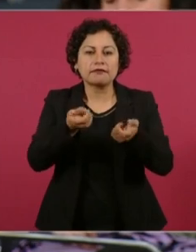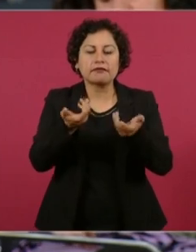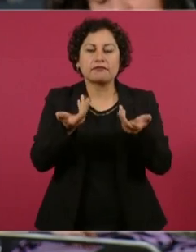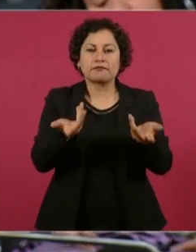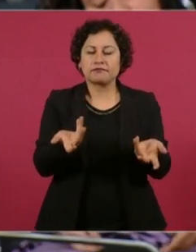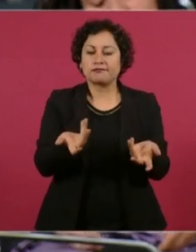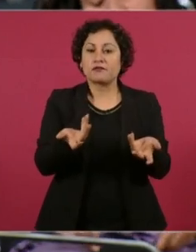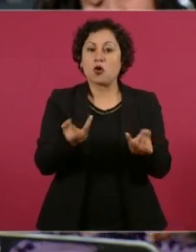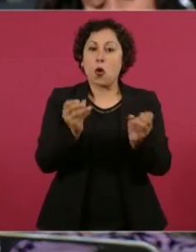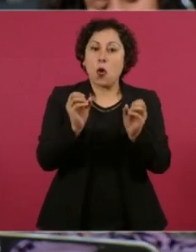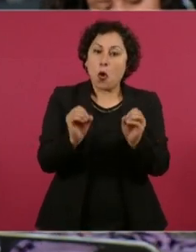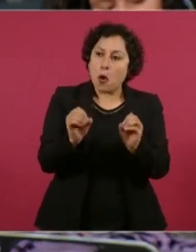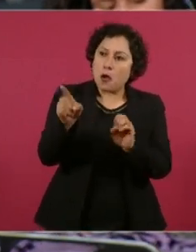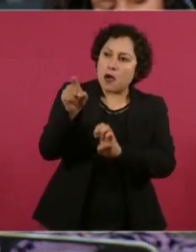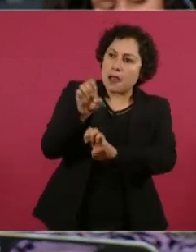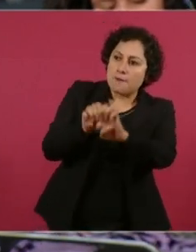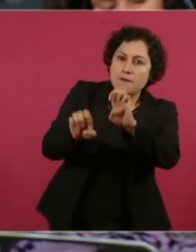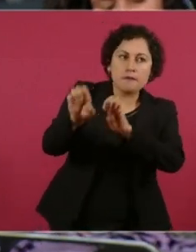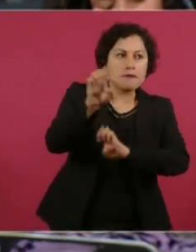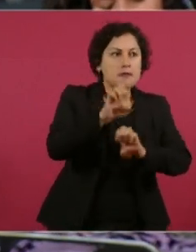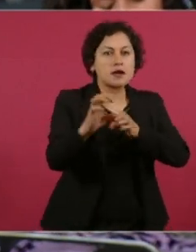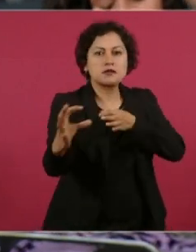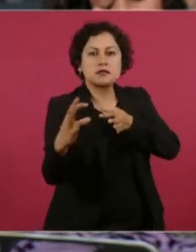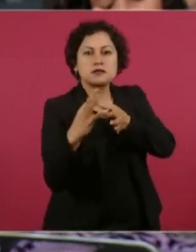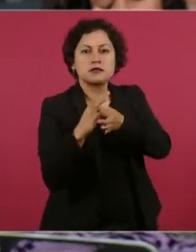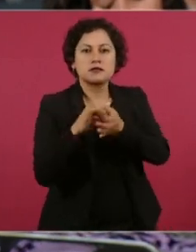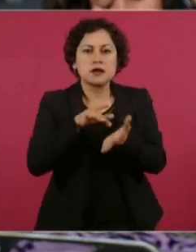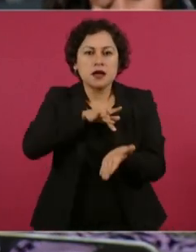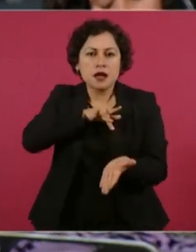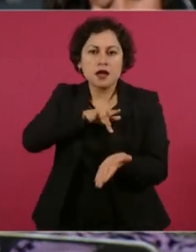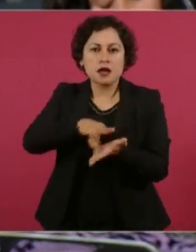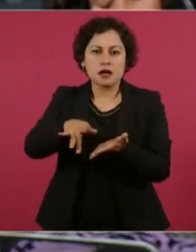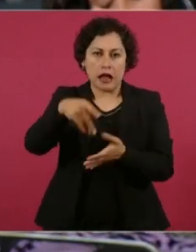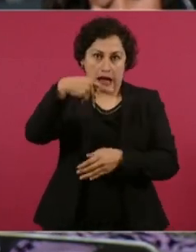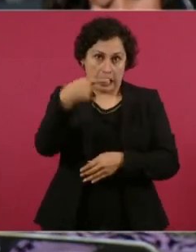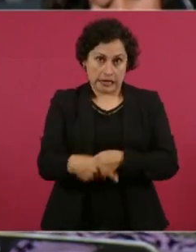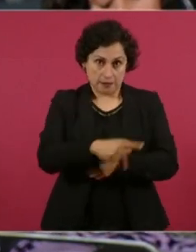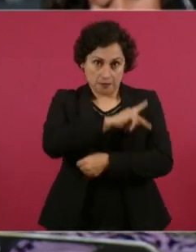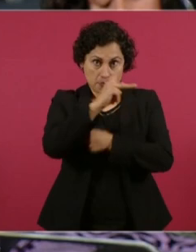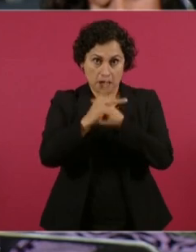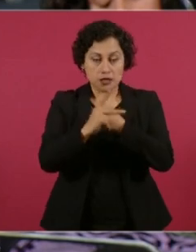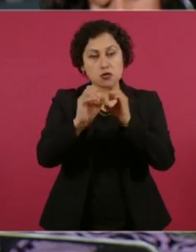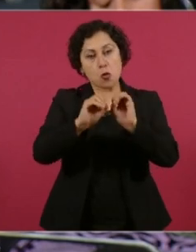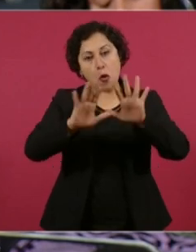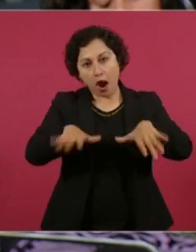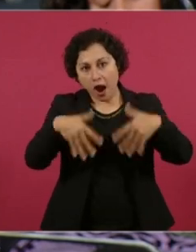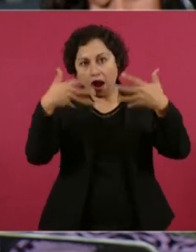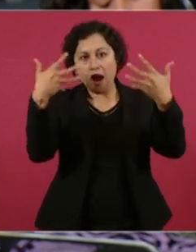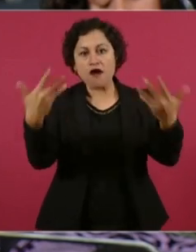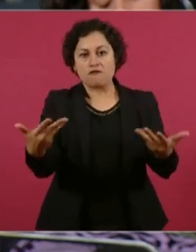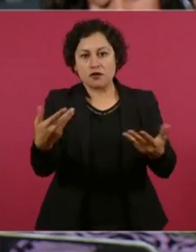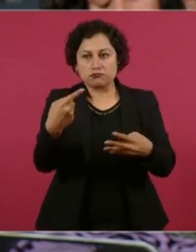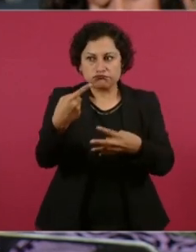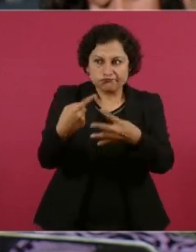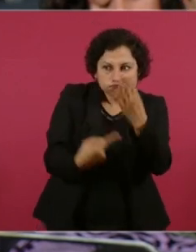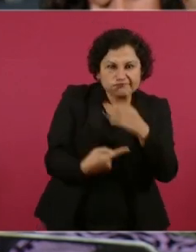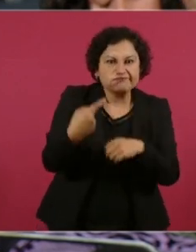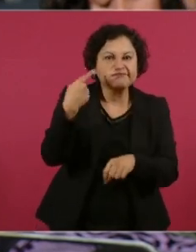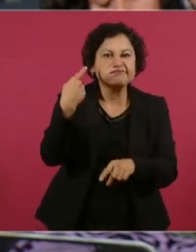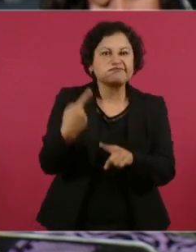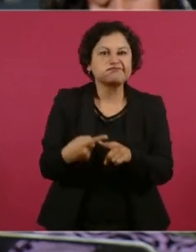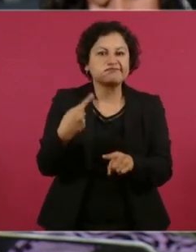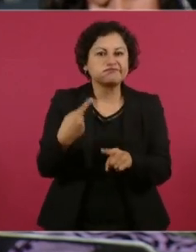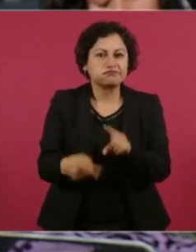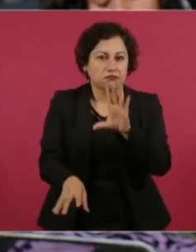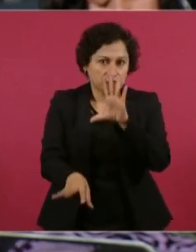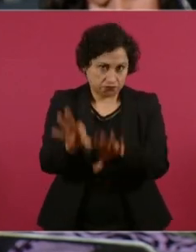parte de este entramado, no solamente nacional, sino internacional? Hace unos días se daba a conocer este